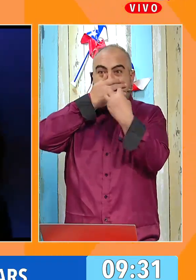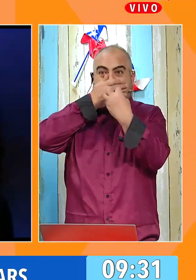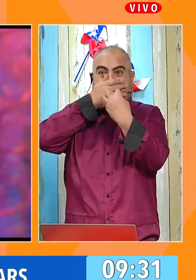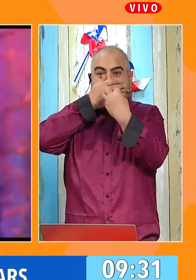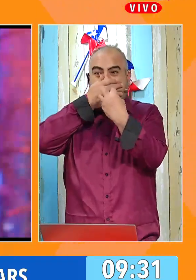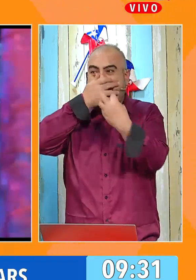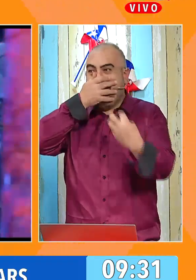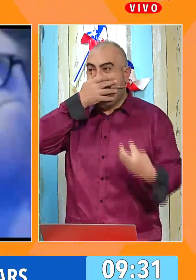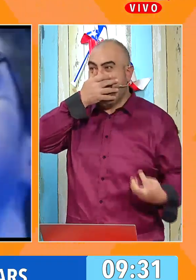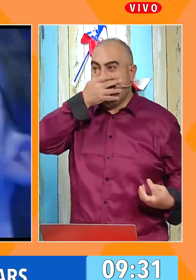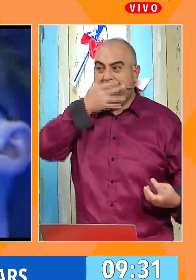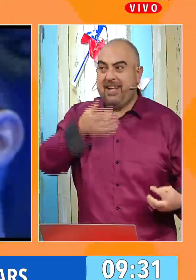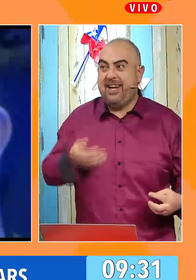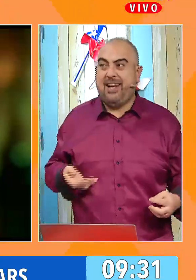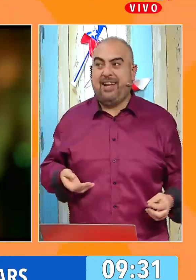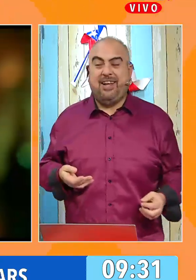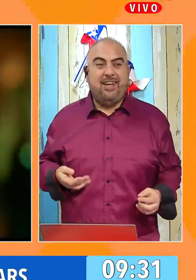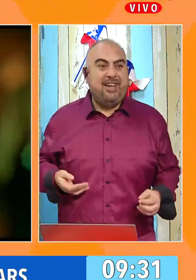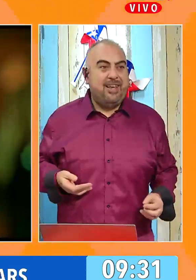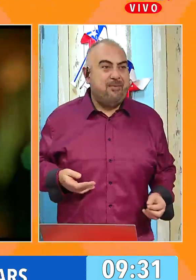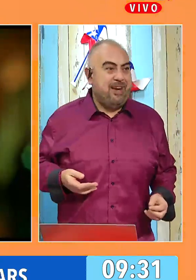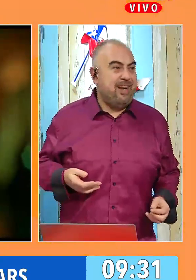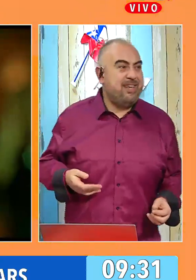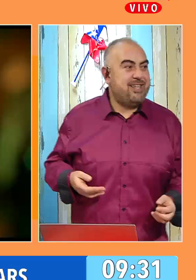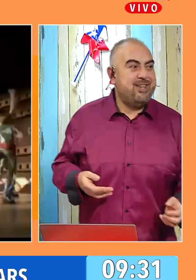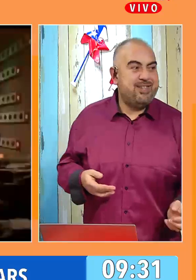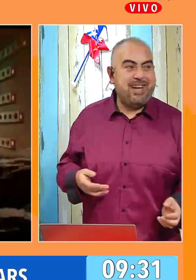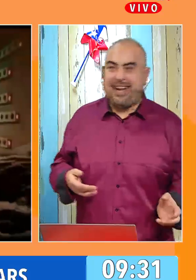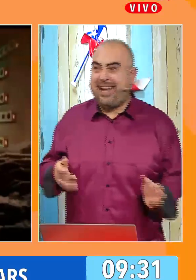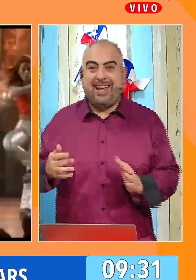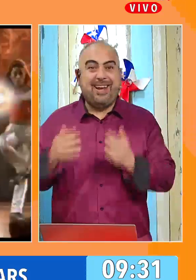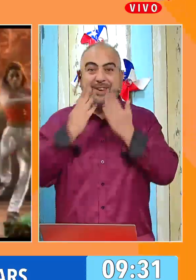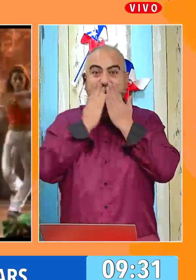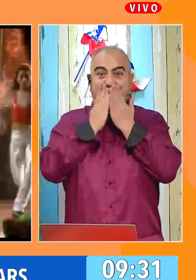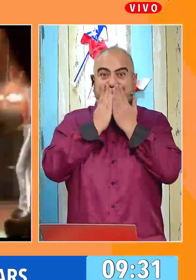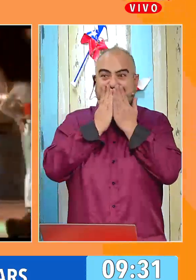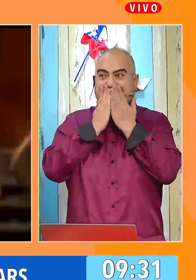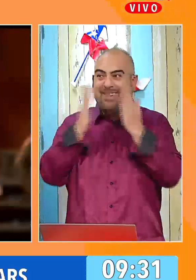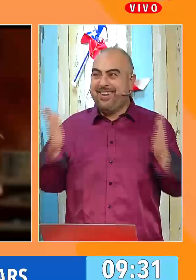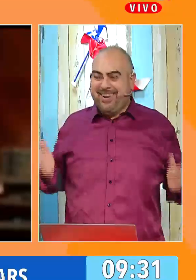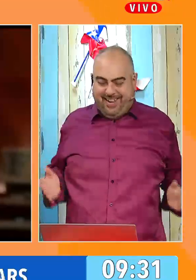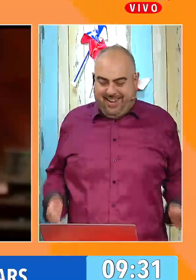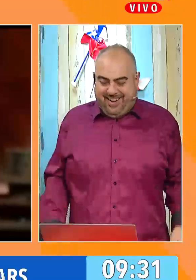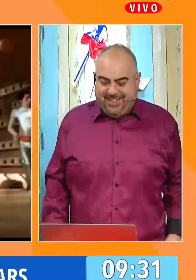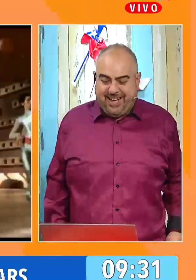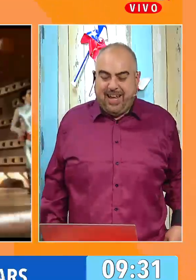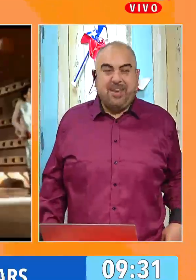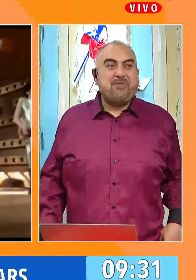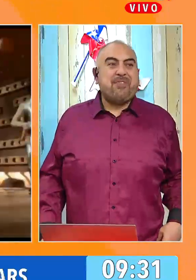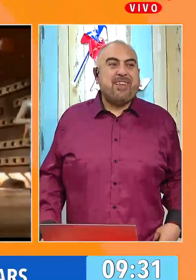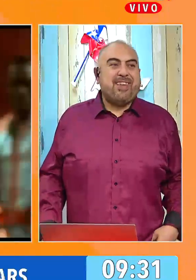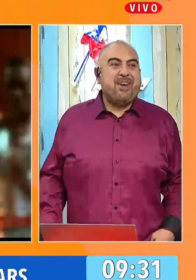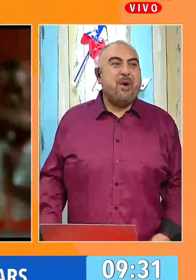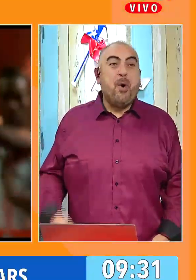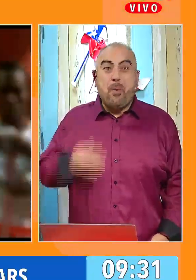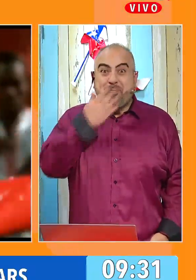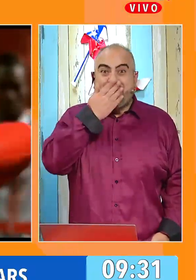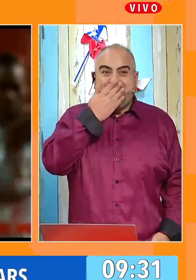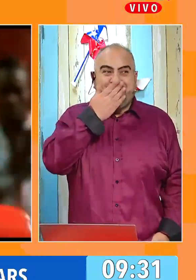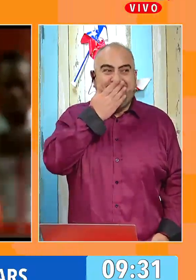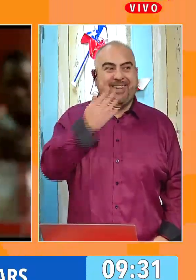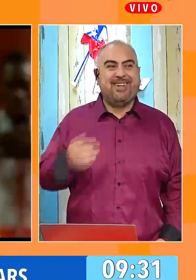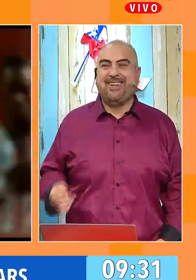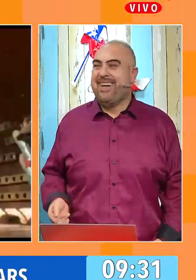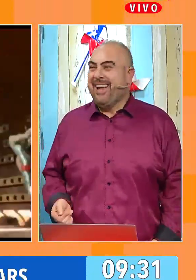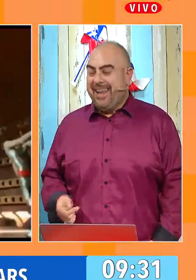así un anillo de diamante que tiene la, y Britney haciéndose la que ella no, no, no sé qué. No lo puede creer. Ups,